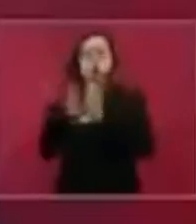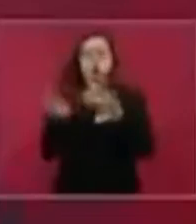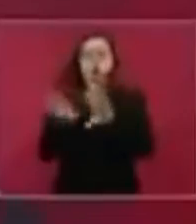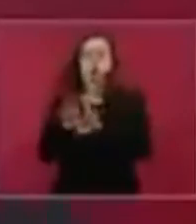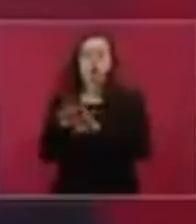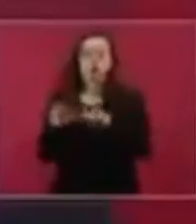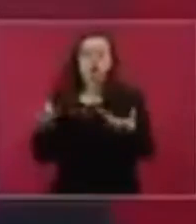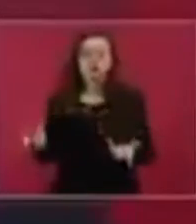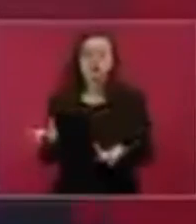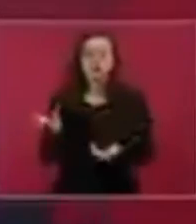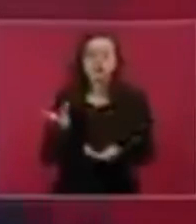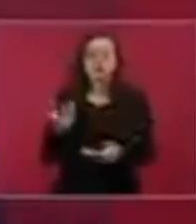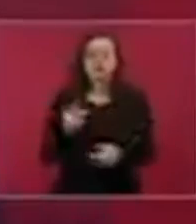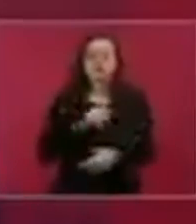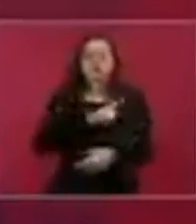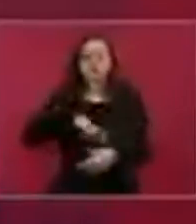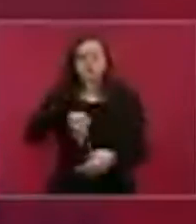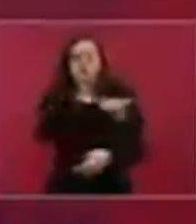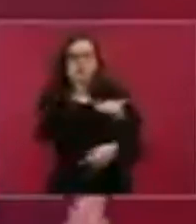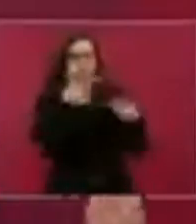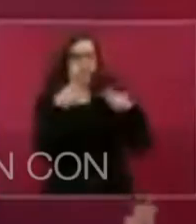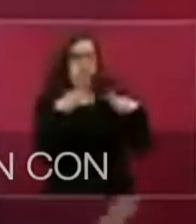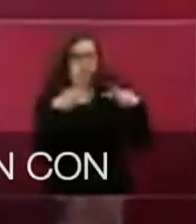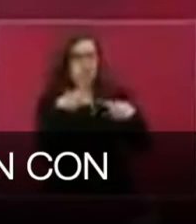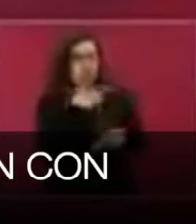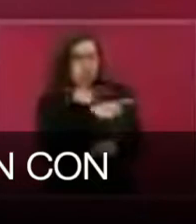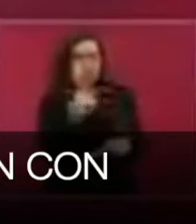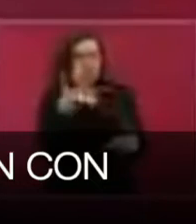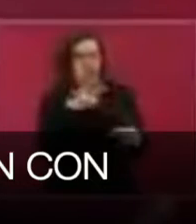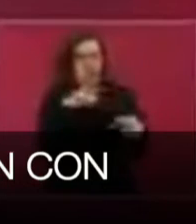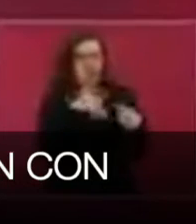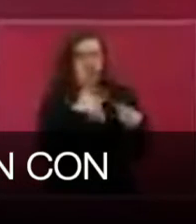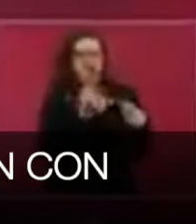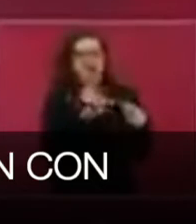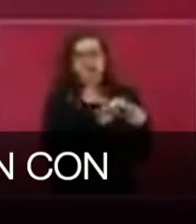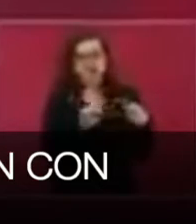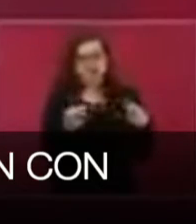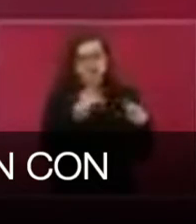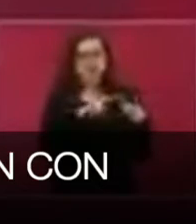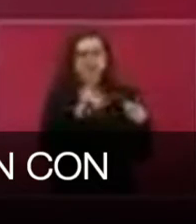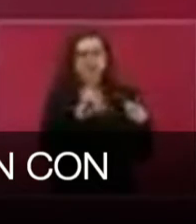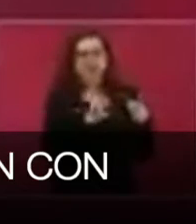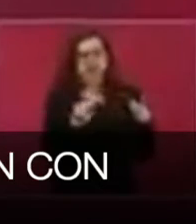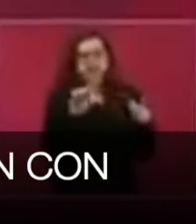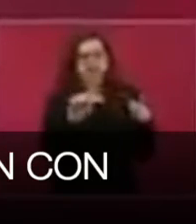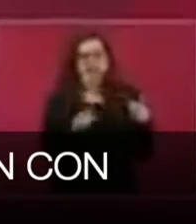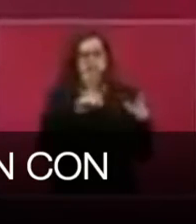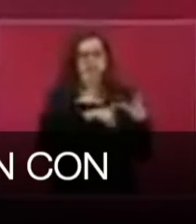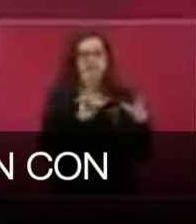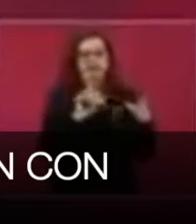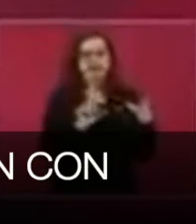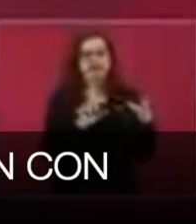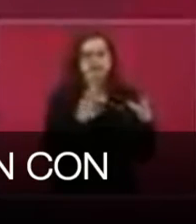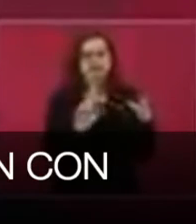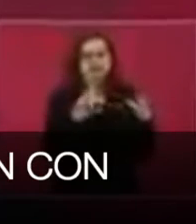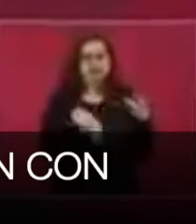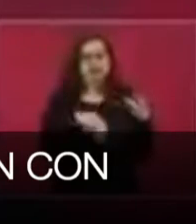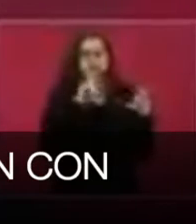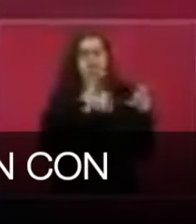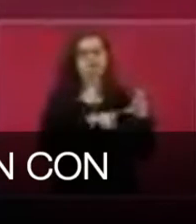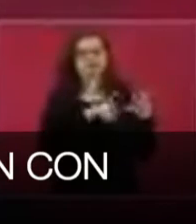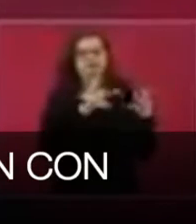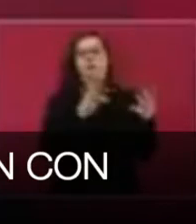resto de las instituciones de seguridad social que existen en nuestro país, el IMSS, el ISSSTE, el ISFAM, Pemex y